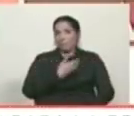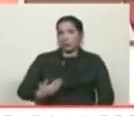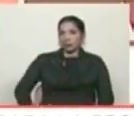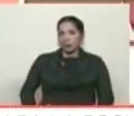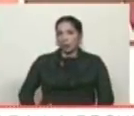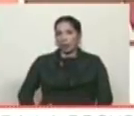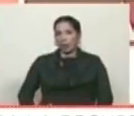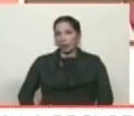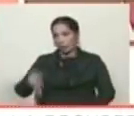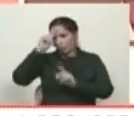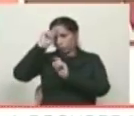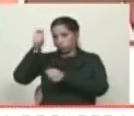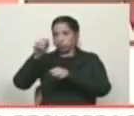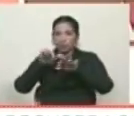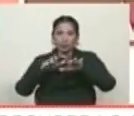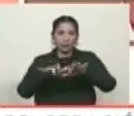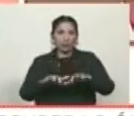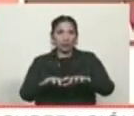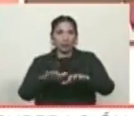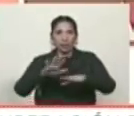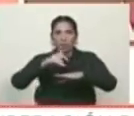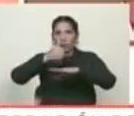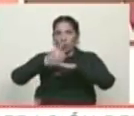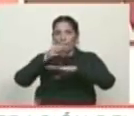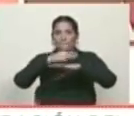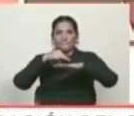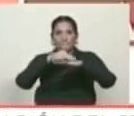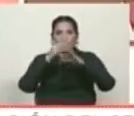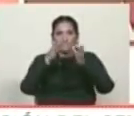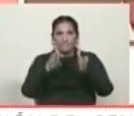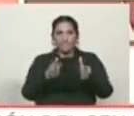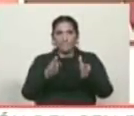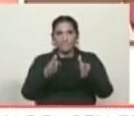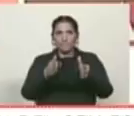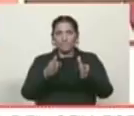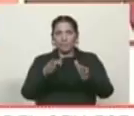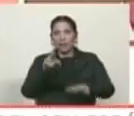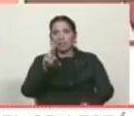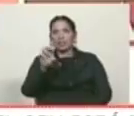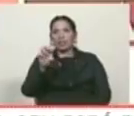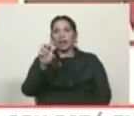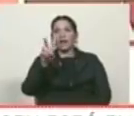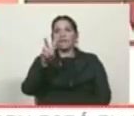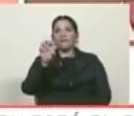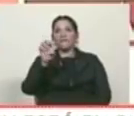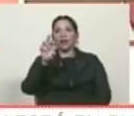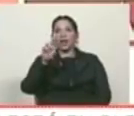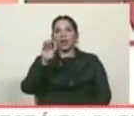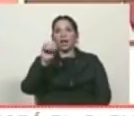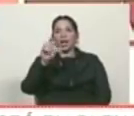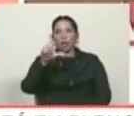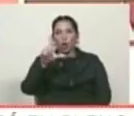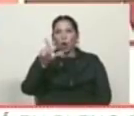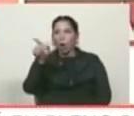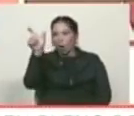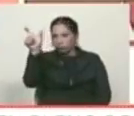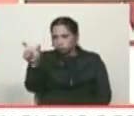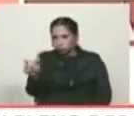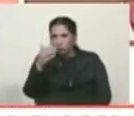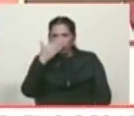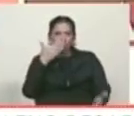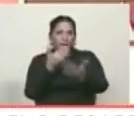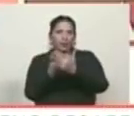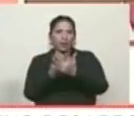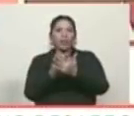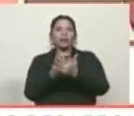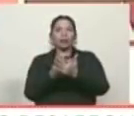como secretario ejecutivo del Estado Mayor Eléctrico al ministro Mayor General Reverol Torres, quien estará al frente de todas las investigaciones y de explicarle